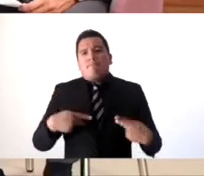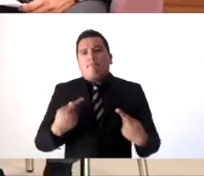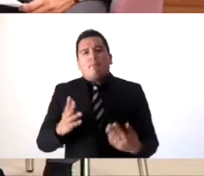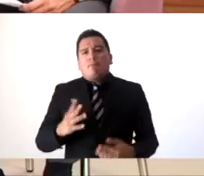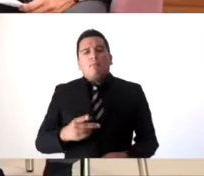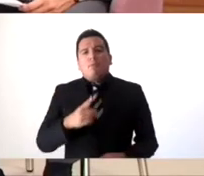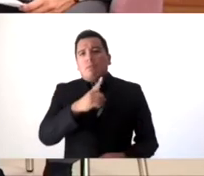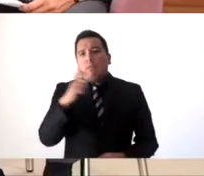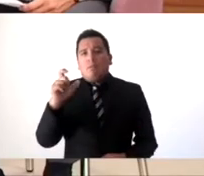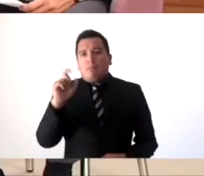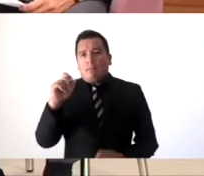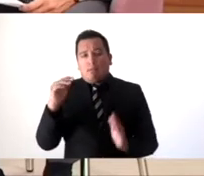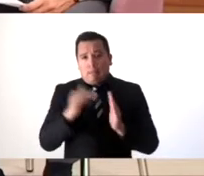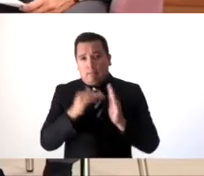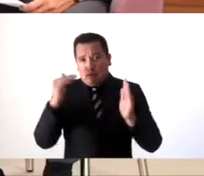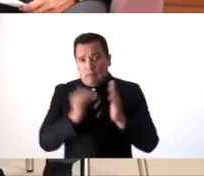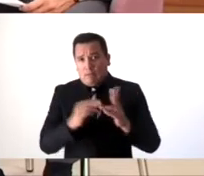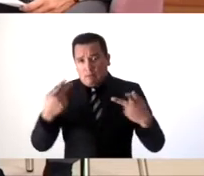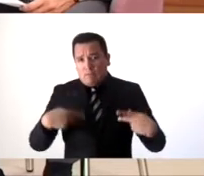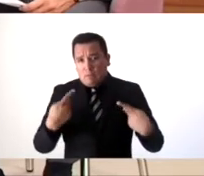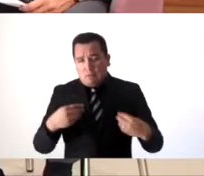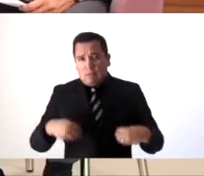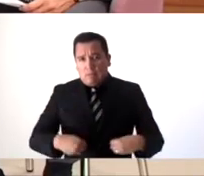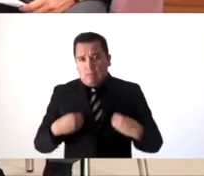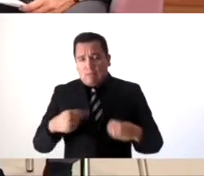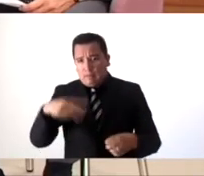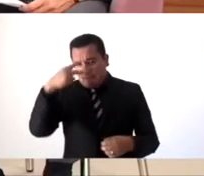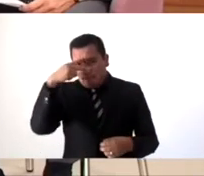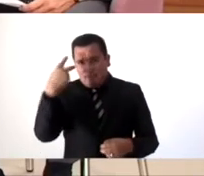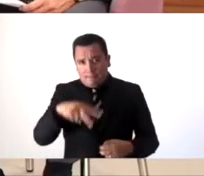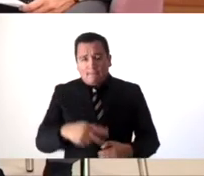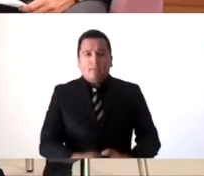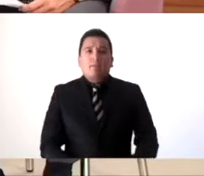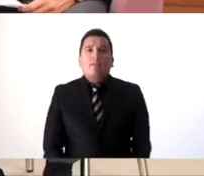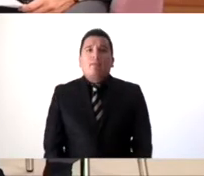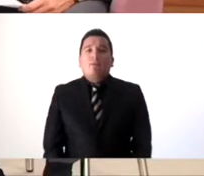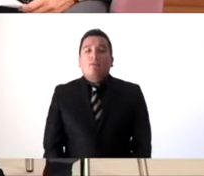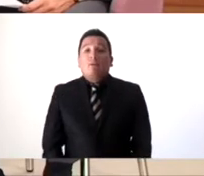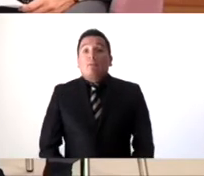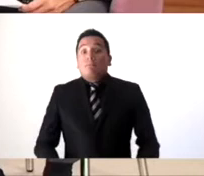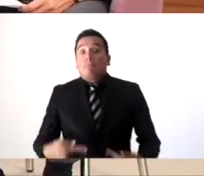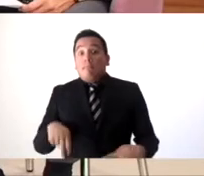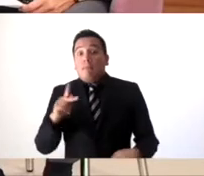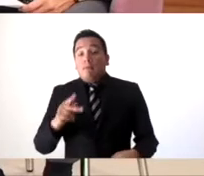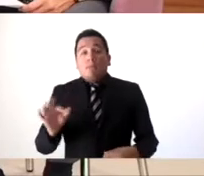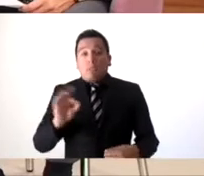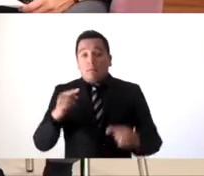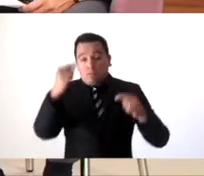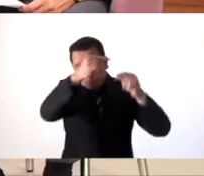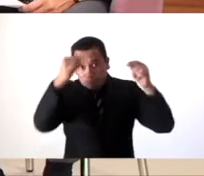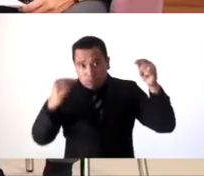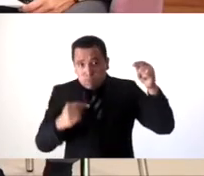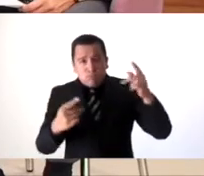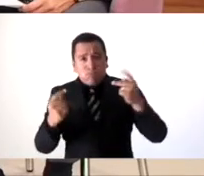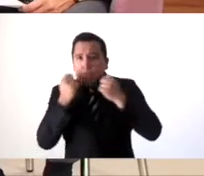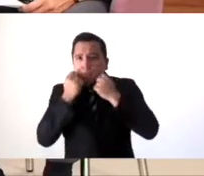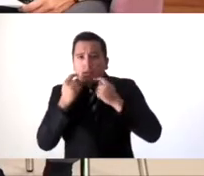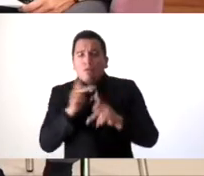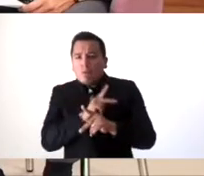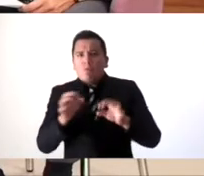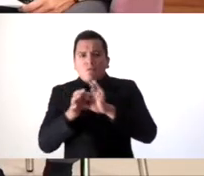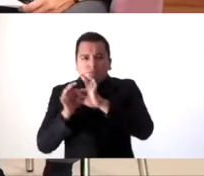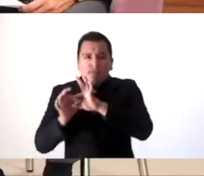somos aproximadamente 120 millones de mexicanas y mexicanos, hay cuestiones que nos unen y nos